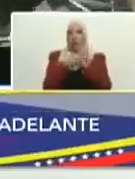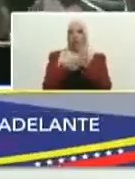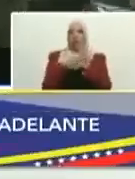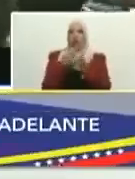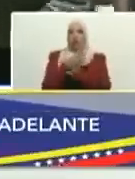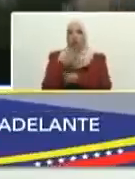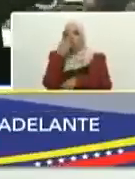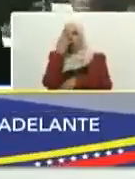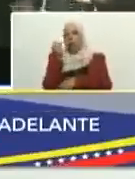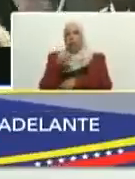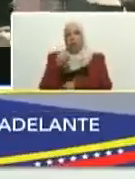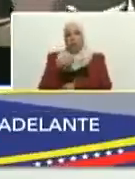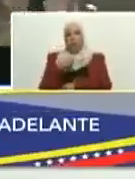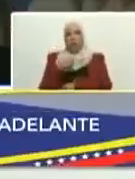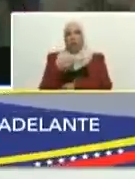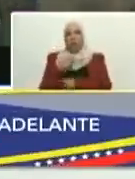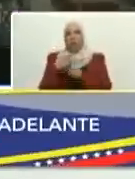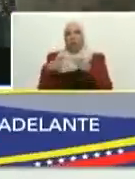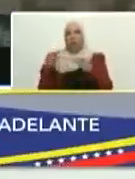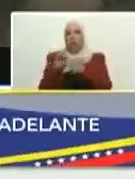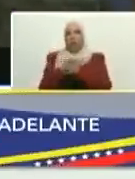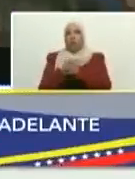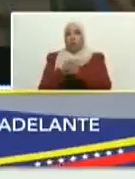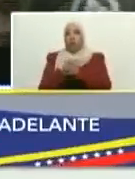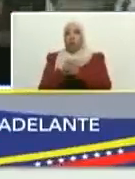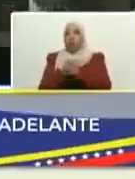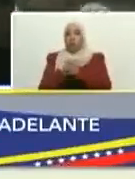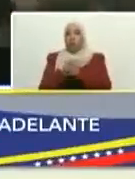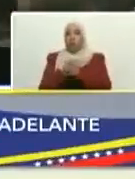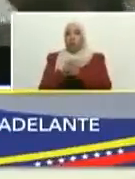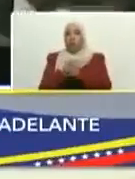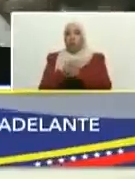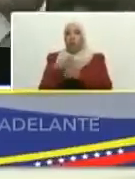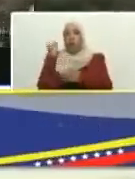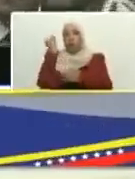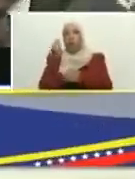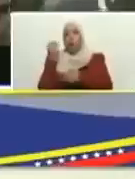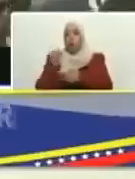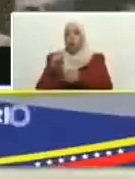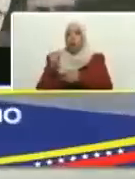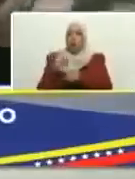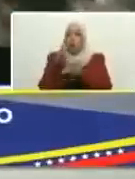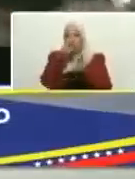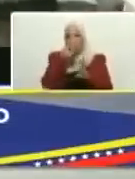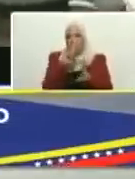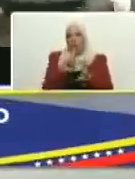creímos, compañero, lo llegamos a creer,